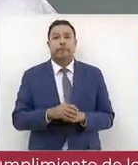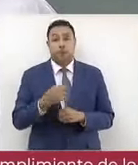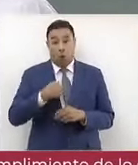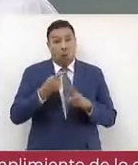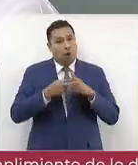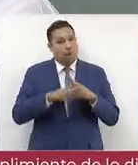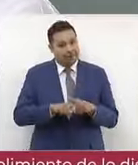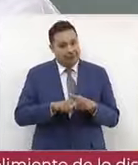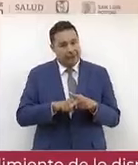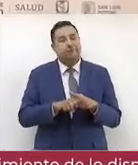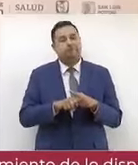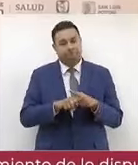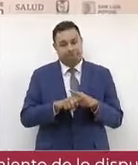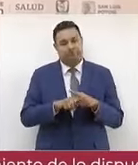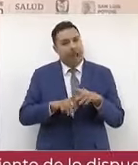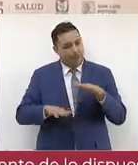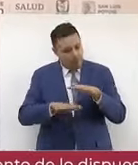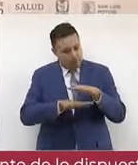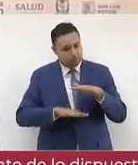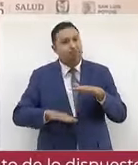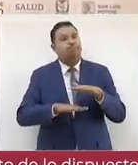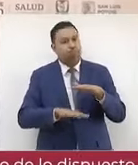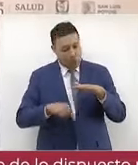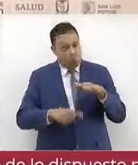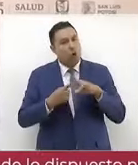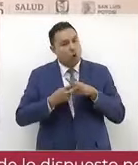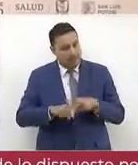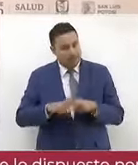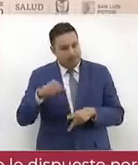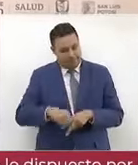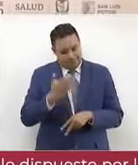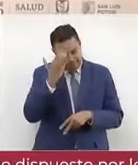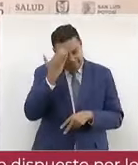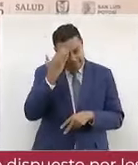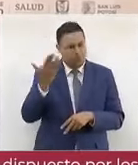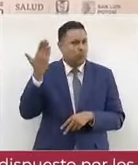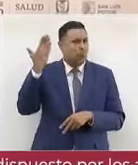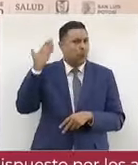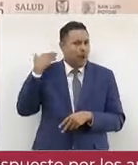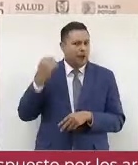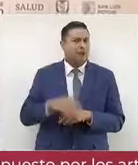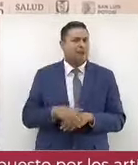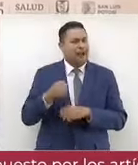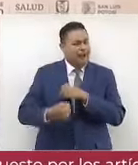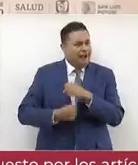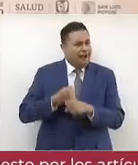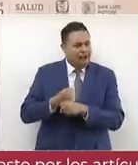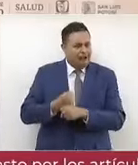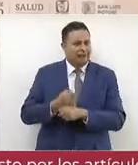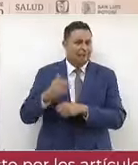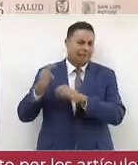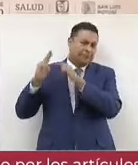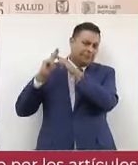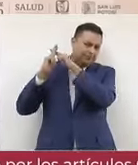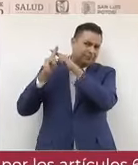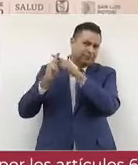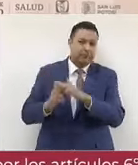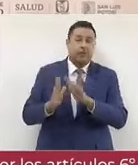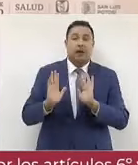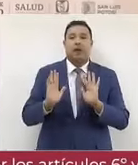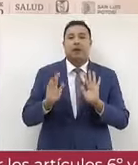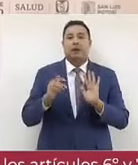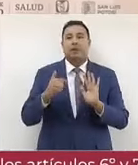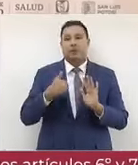abajo, a ras de tierra, desde hace muchos años. Por eso ya